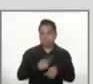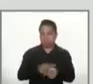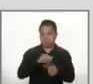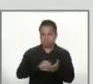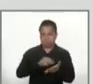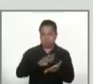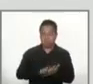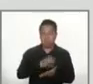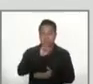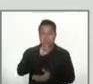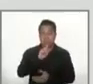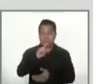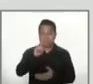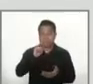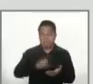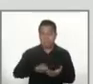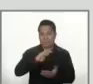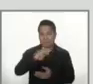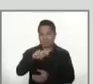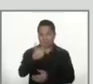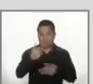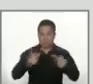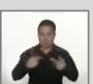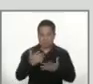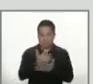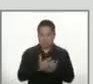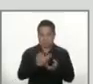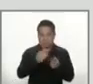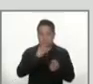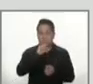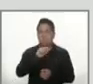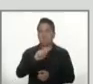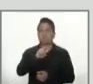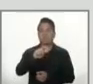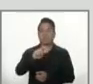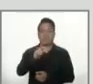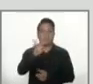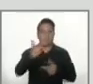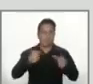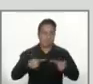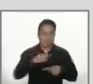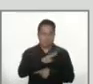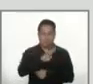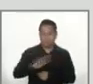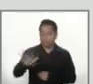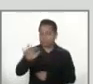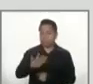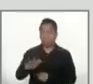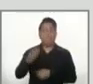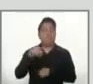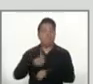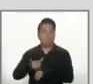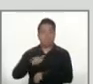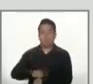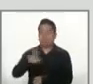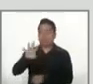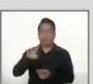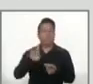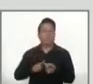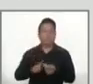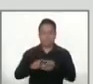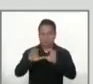confirmados, 1.312 recuperados y 227 defunciones. Para la Jurisdicción Sanitaria número